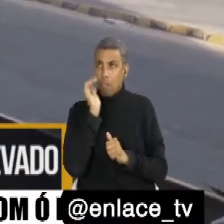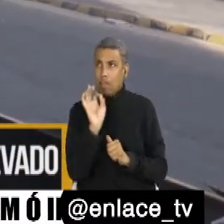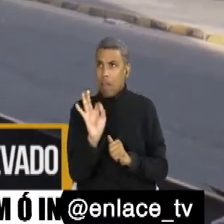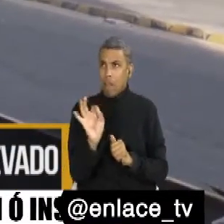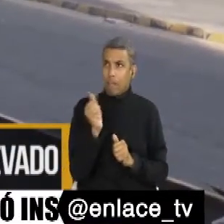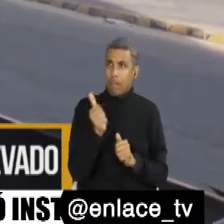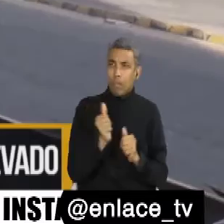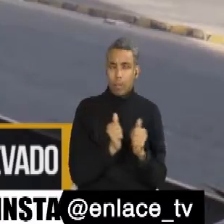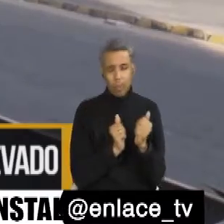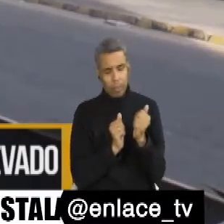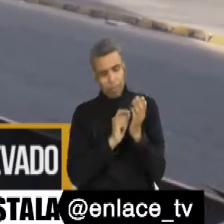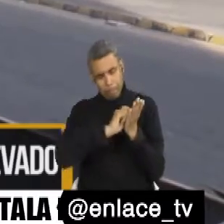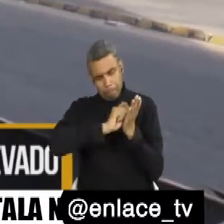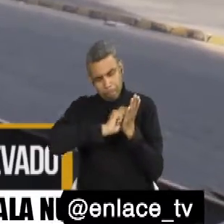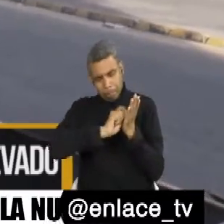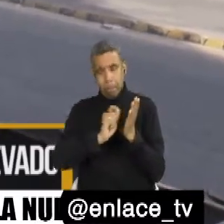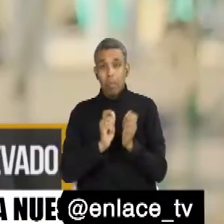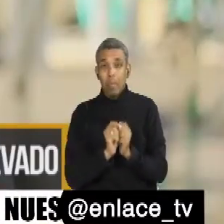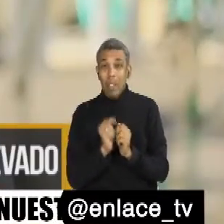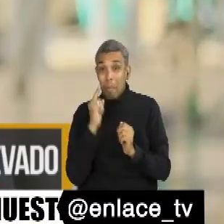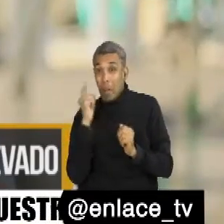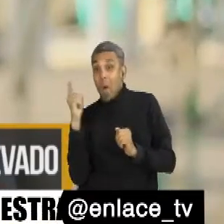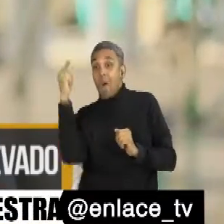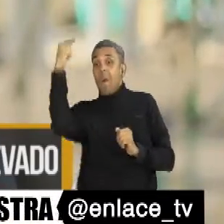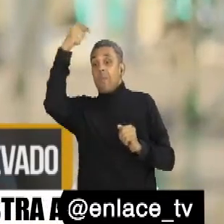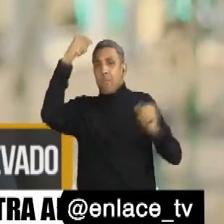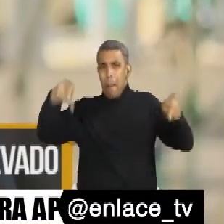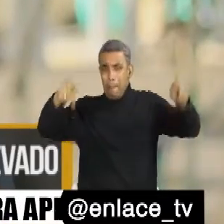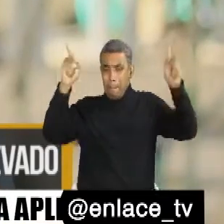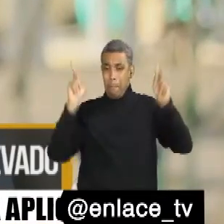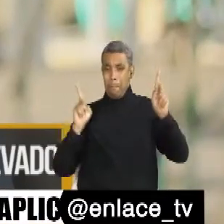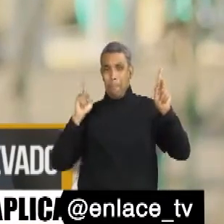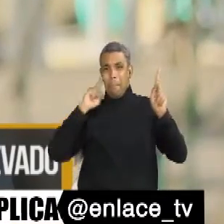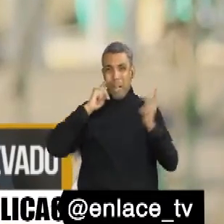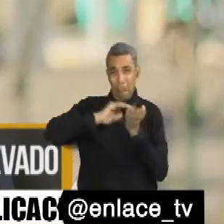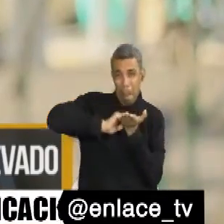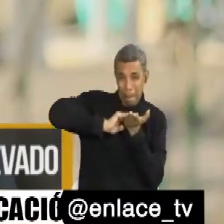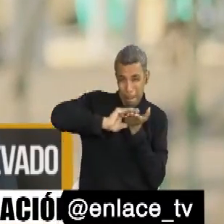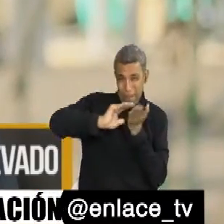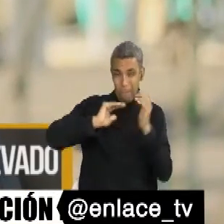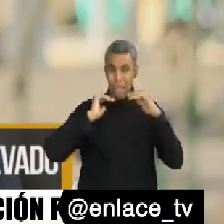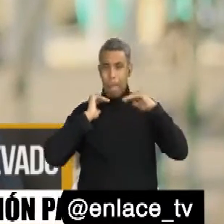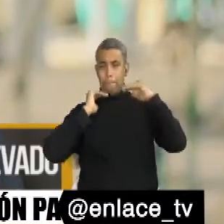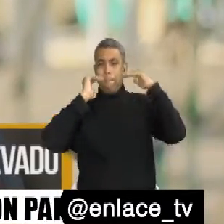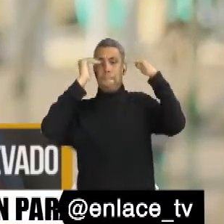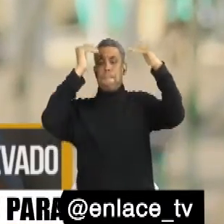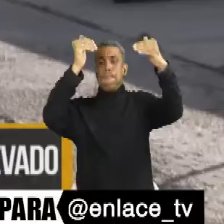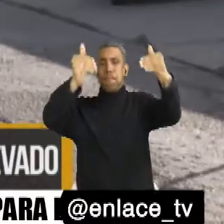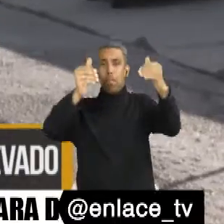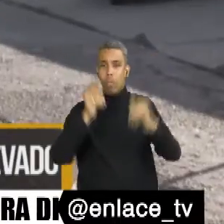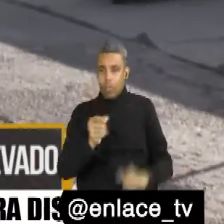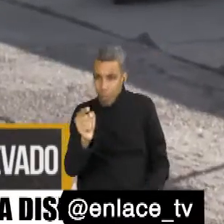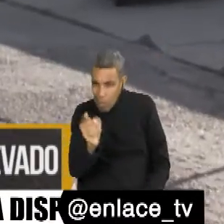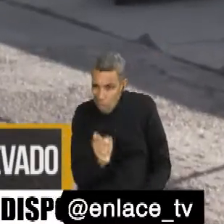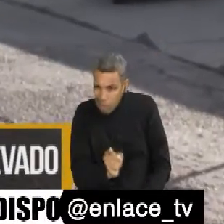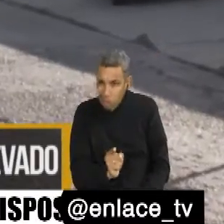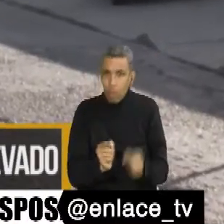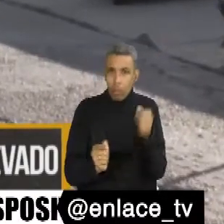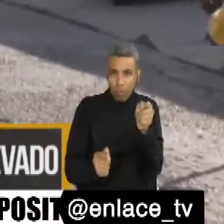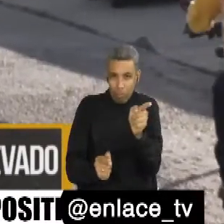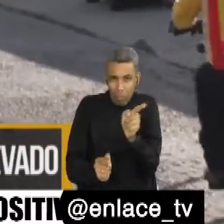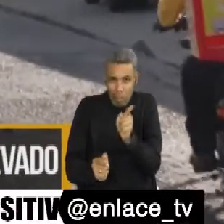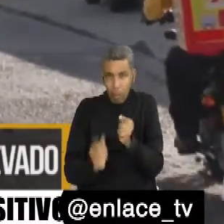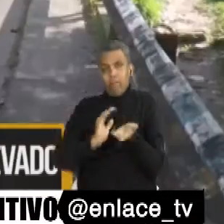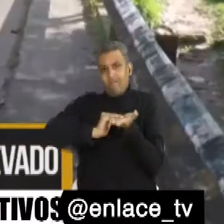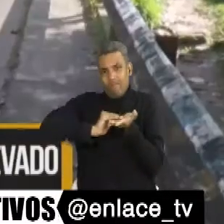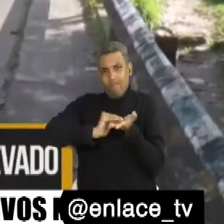existente y vamos a aplicar uno nuevo. Y a unas vías circundantes a esta, una de las vías de acceso al puente también. Para estas labores se anuncia